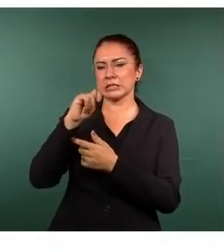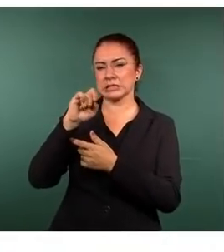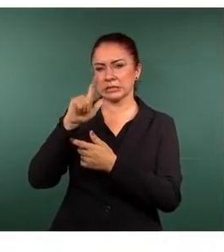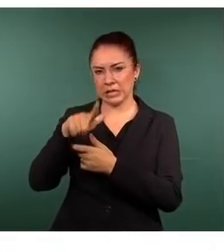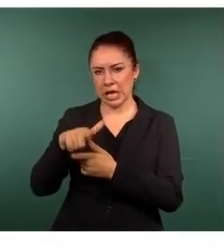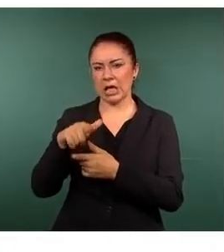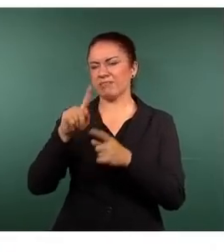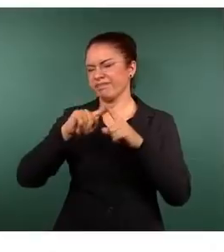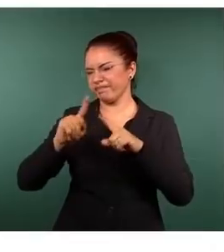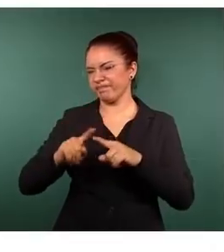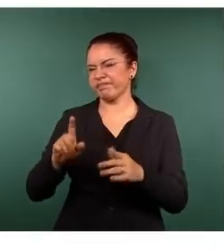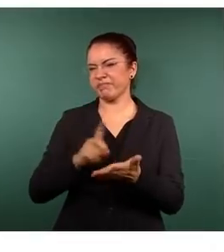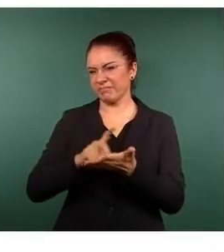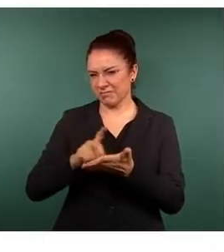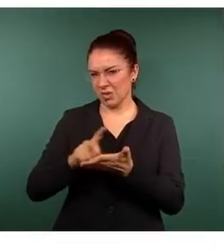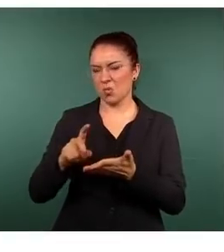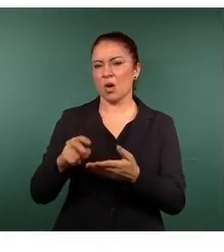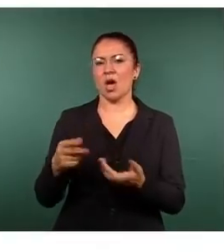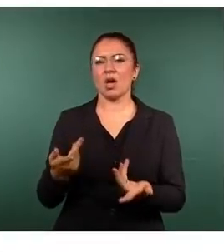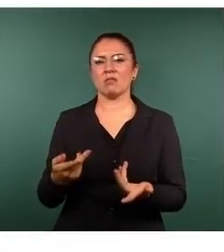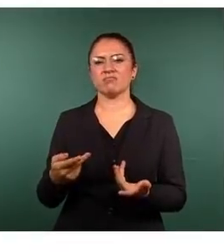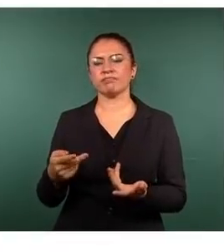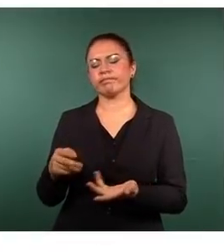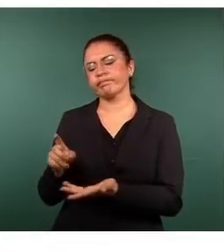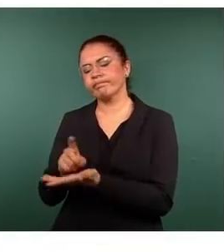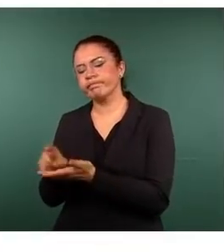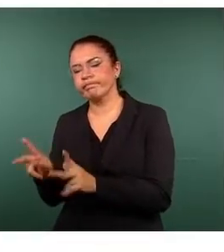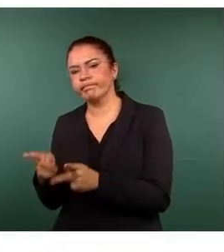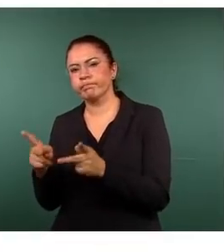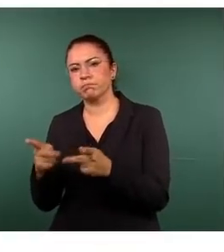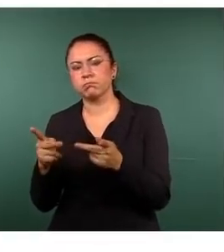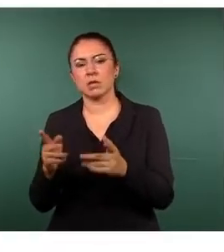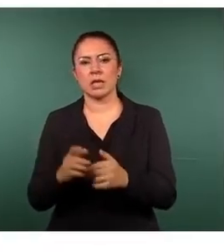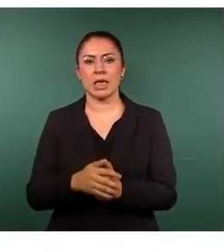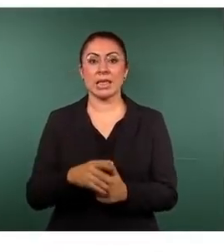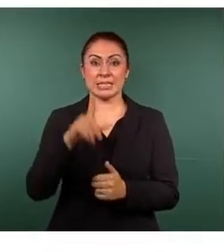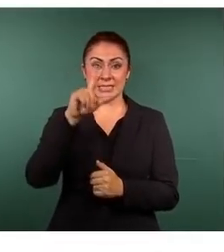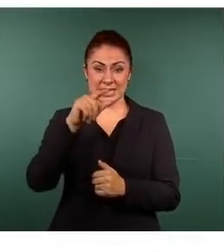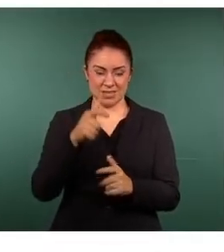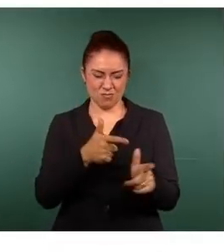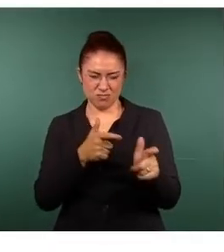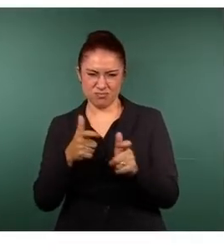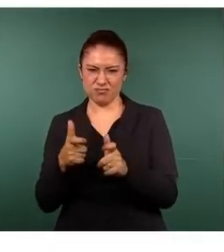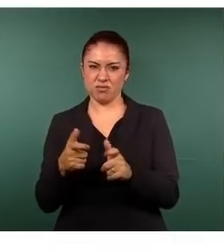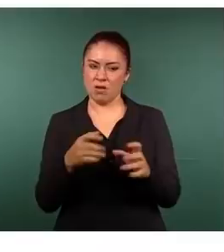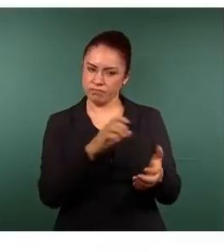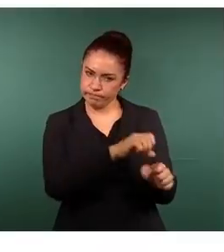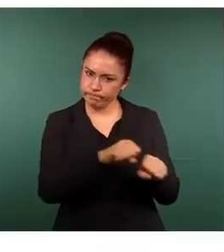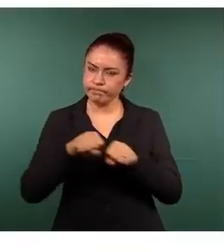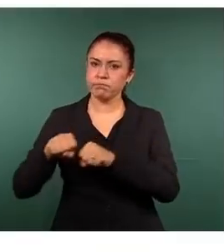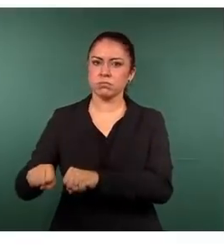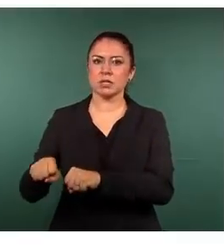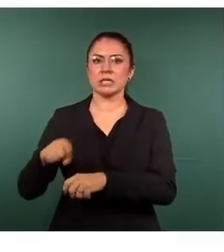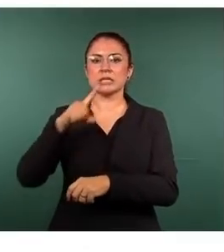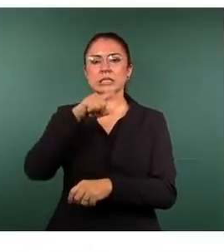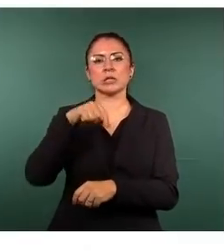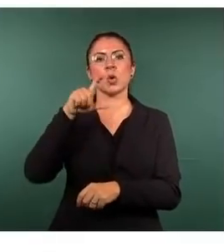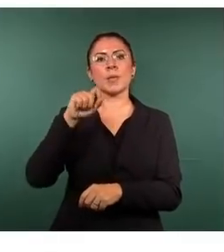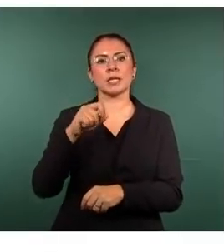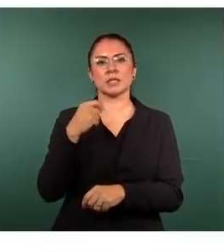se maneja en el delito de narcomenudeo 70 armas aseguradas 127 vehículos terrestres los más